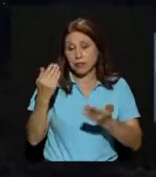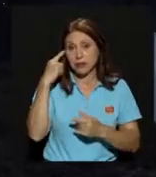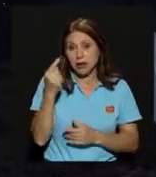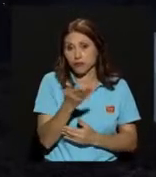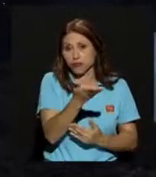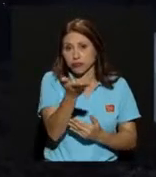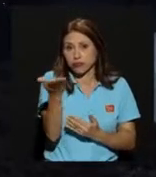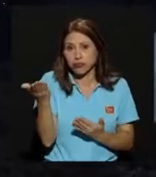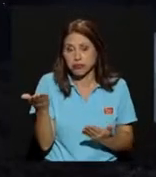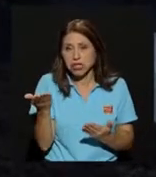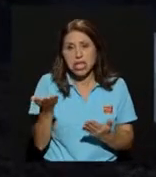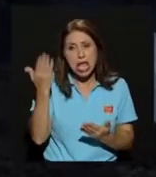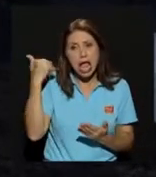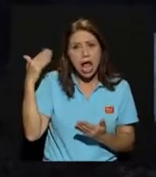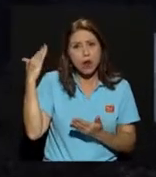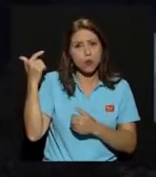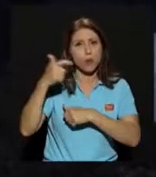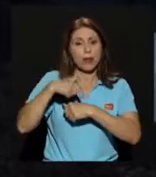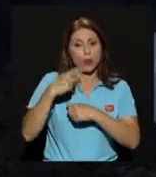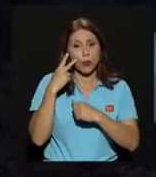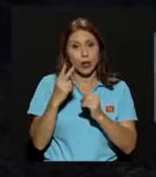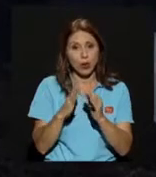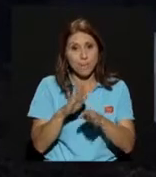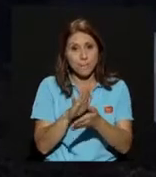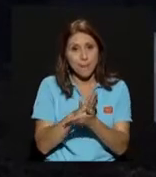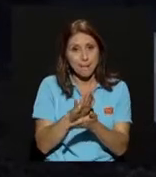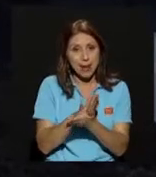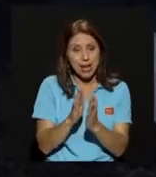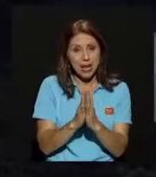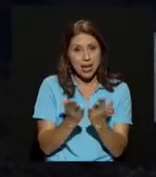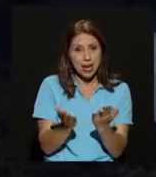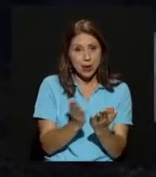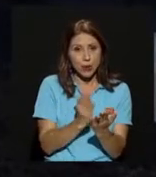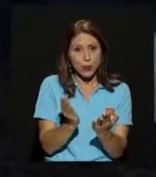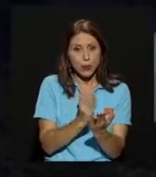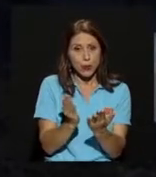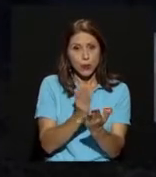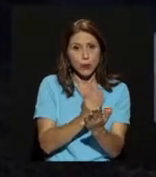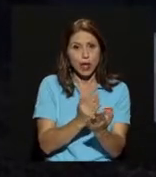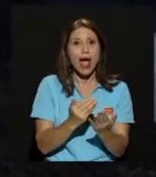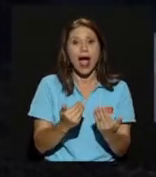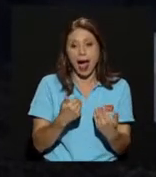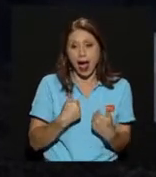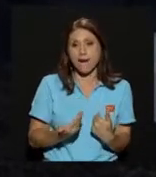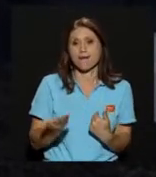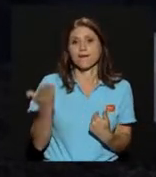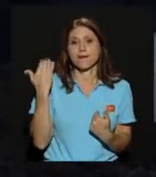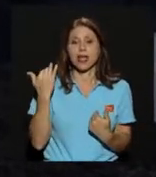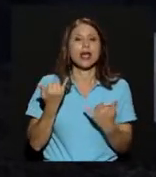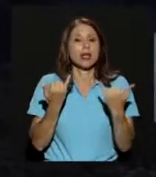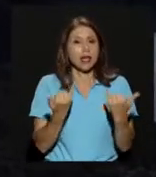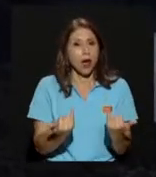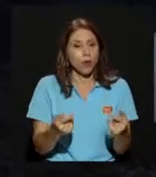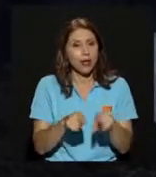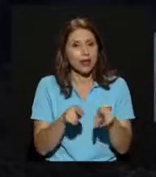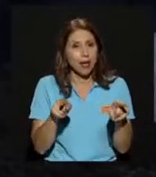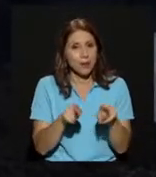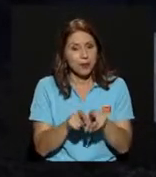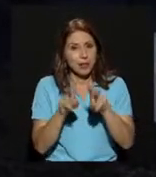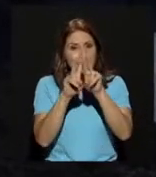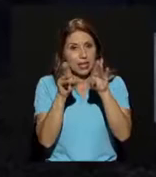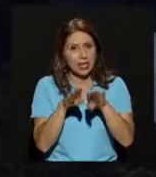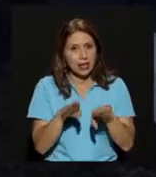les tocó verlo en papel había abierto y ahora lo hay en formato digital